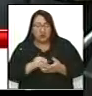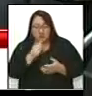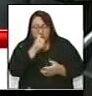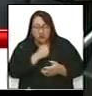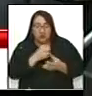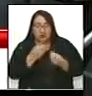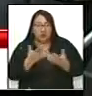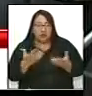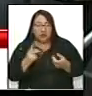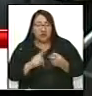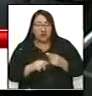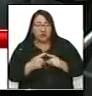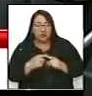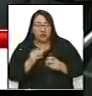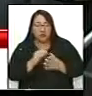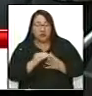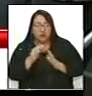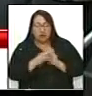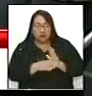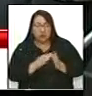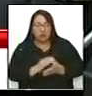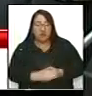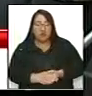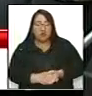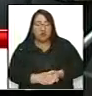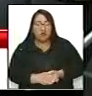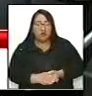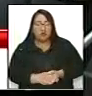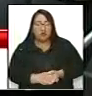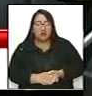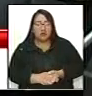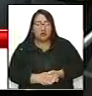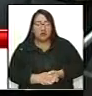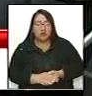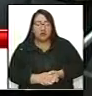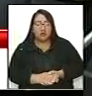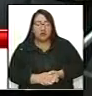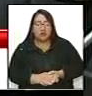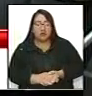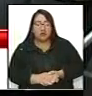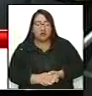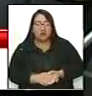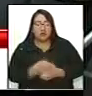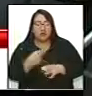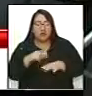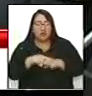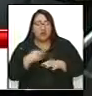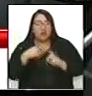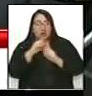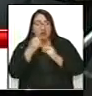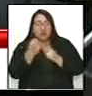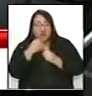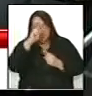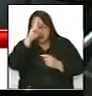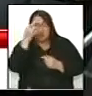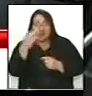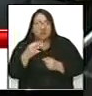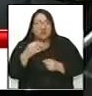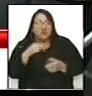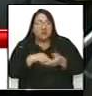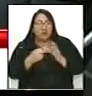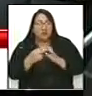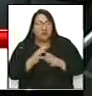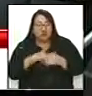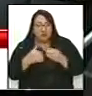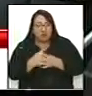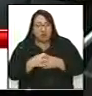tolerantes desde los más pequeños. Los más pequeños en ese sentido, normalmente en nuestra sociedad peruana han sido siempre muy